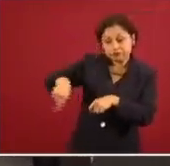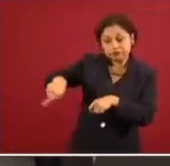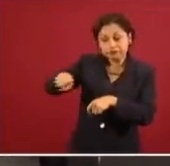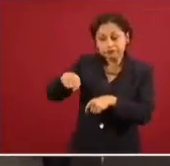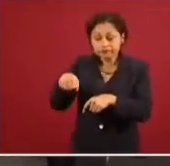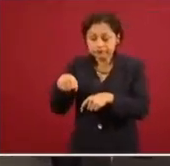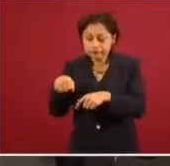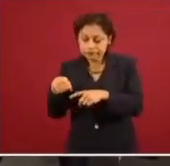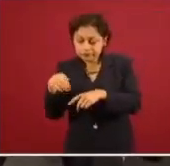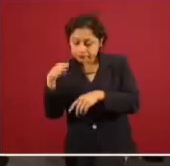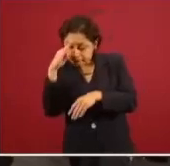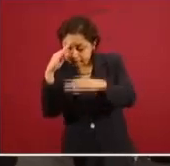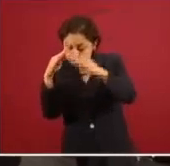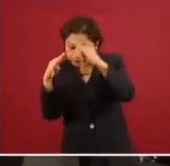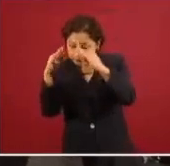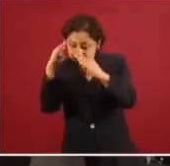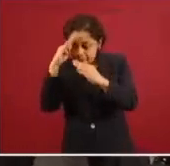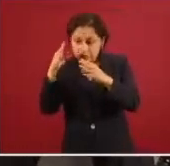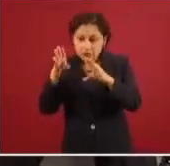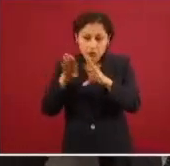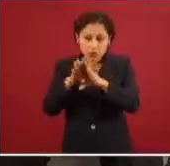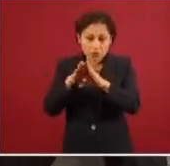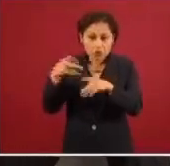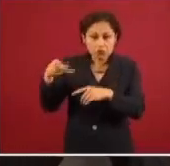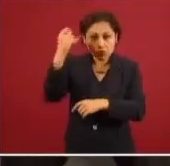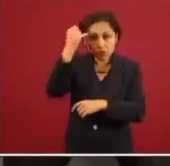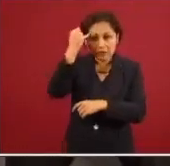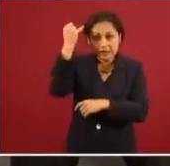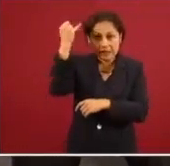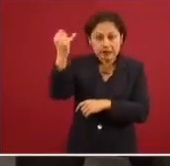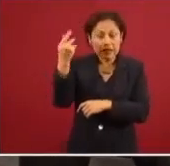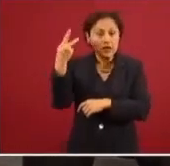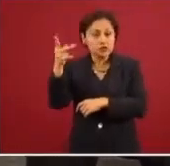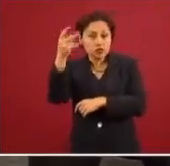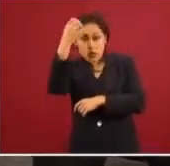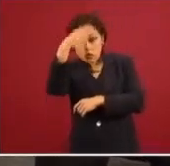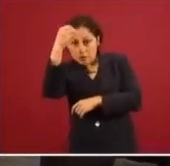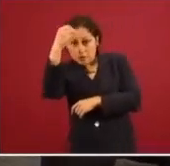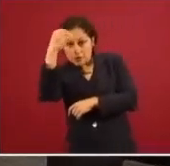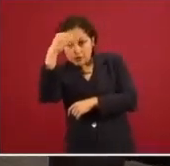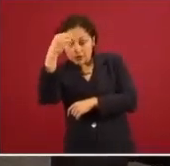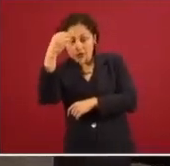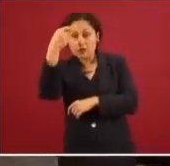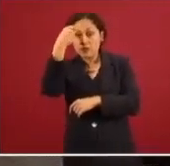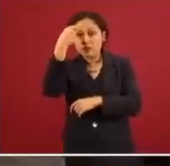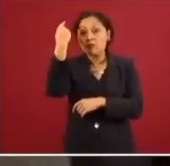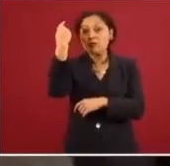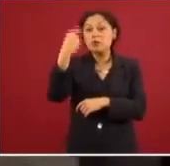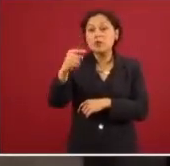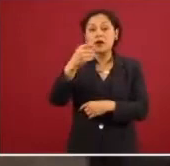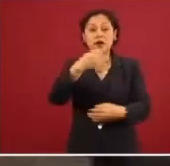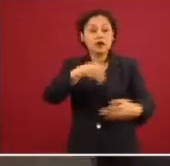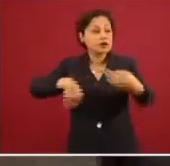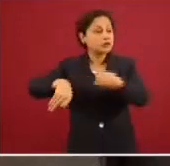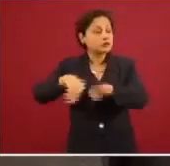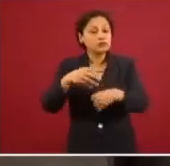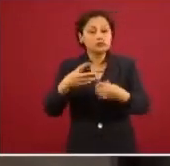técnicas, científicas, para ya definir